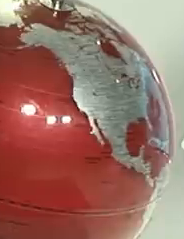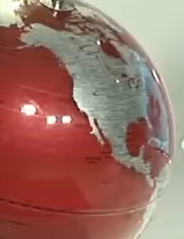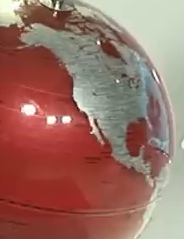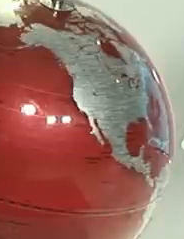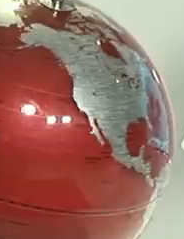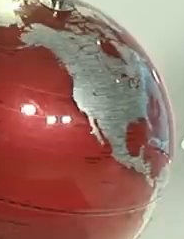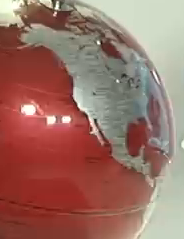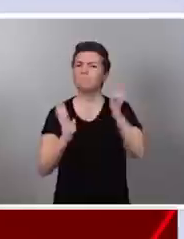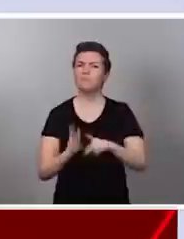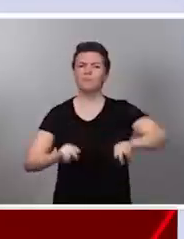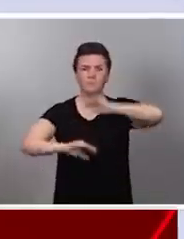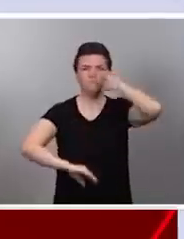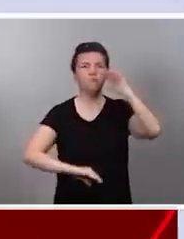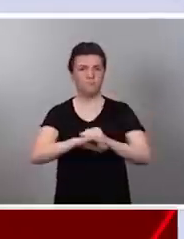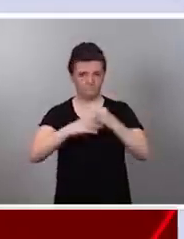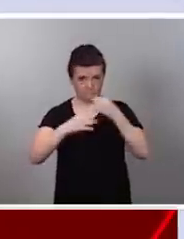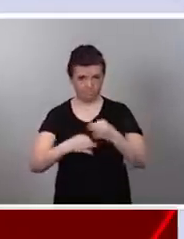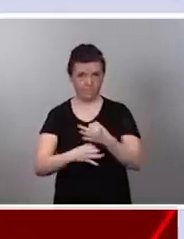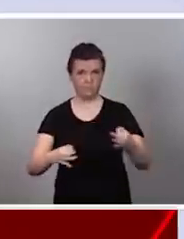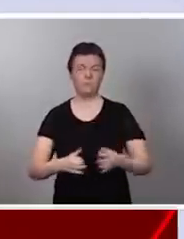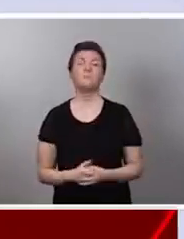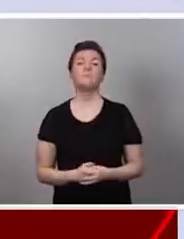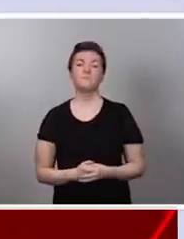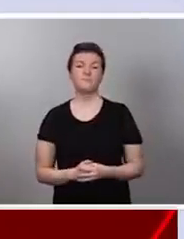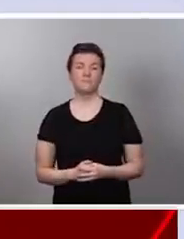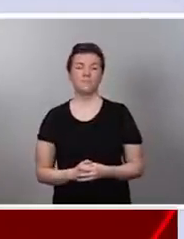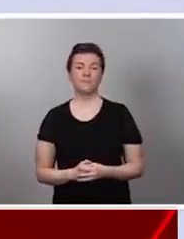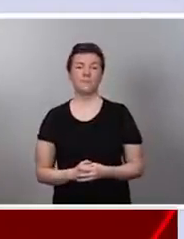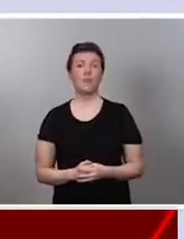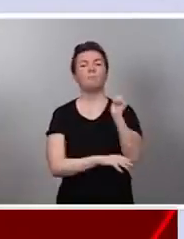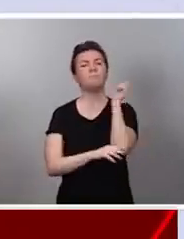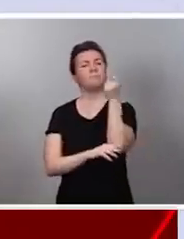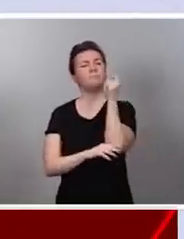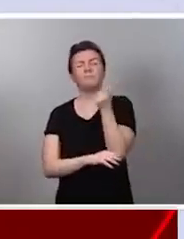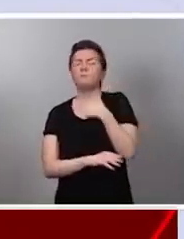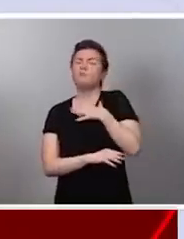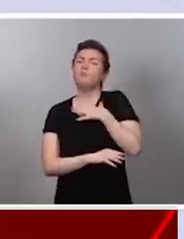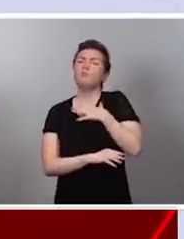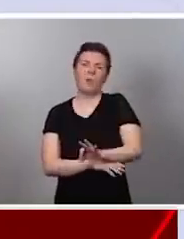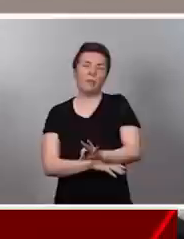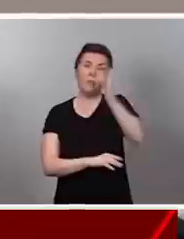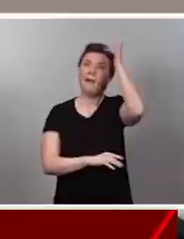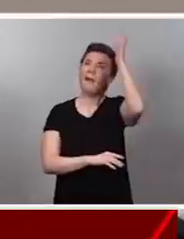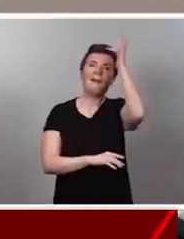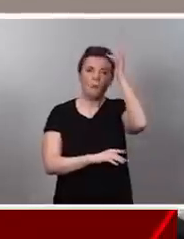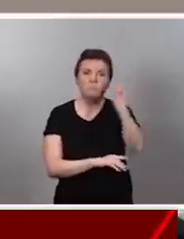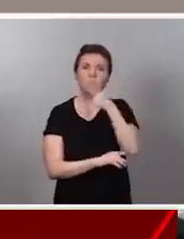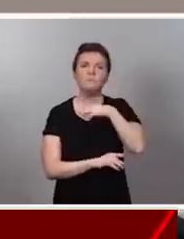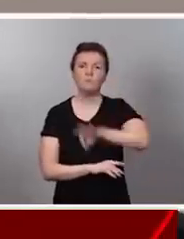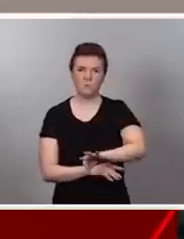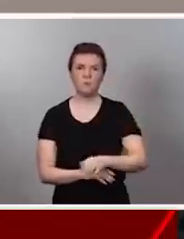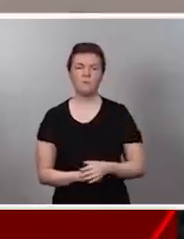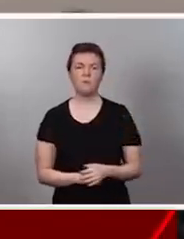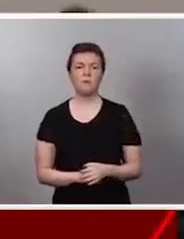gastos extras en maquillaje tiene gastos extras en asesores tiene gastos extras en jamón tiene gastos extras en la maleta tiene gastos extras en el